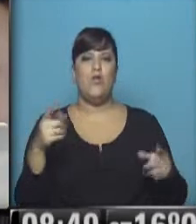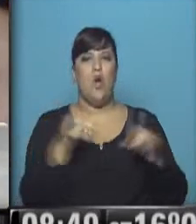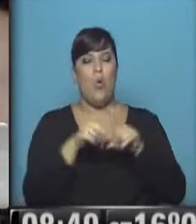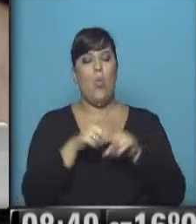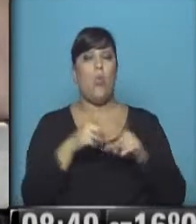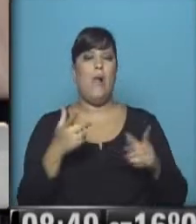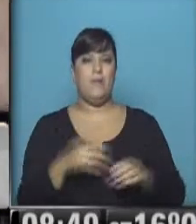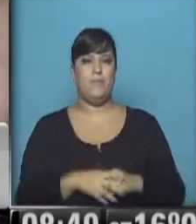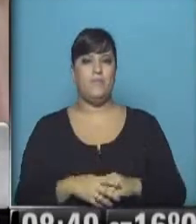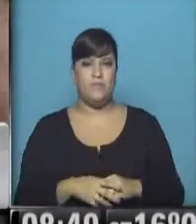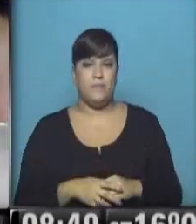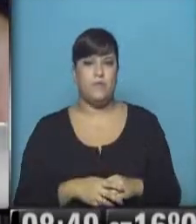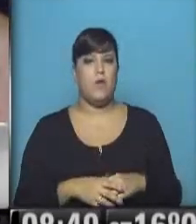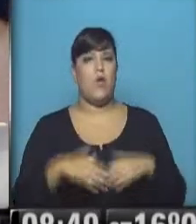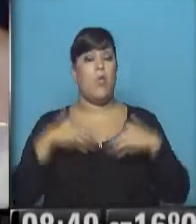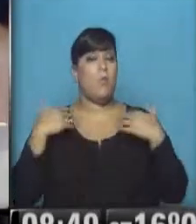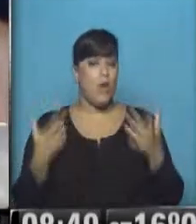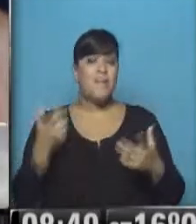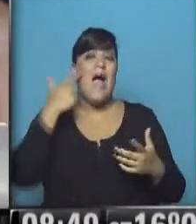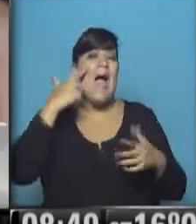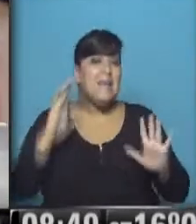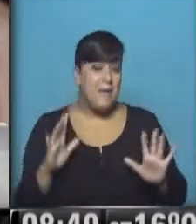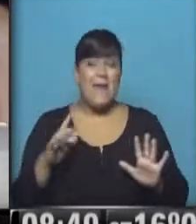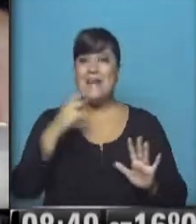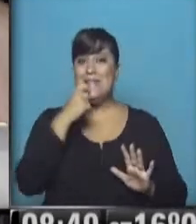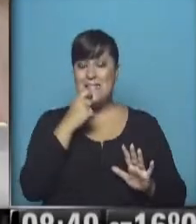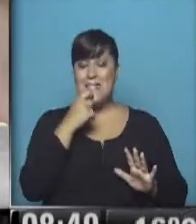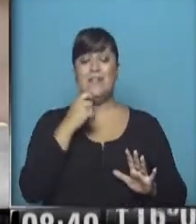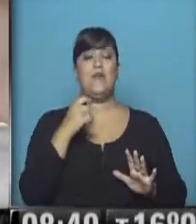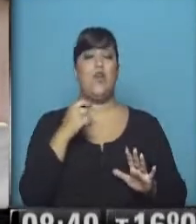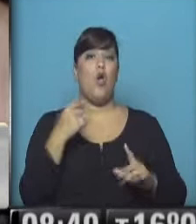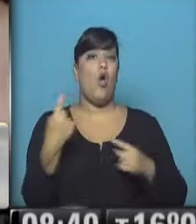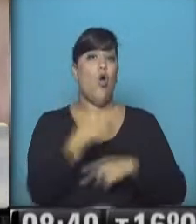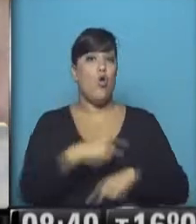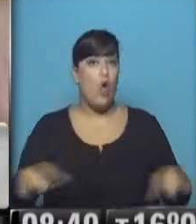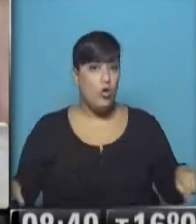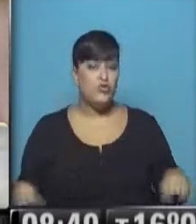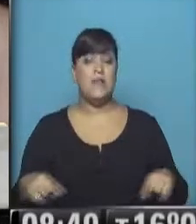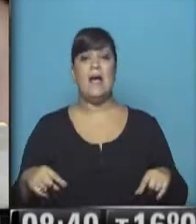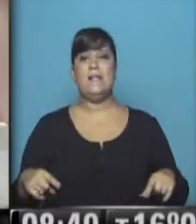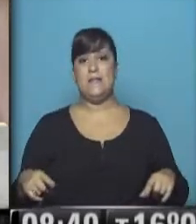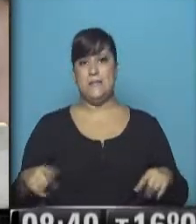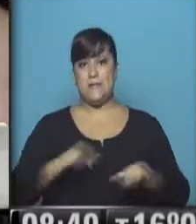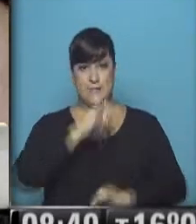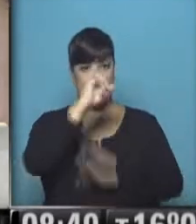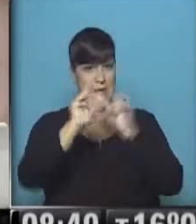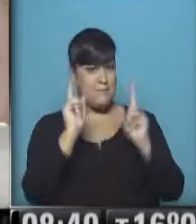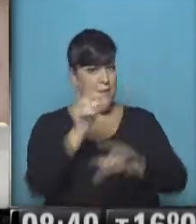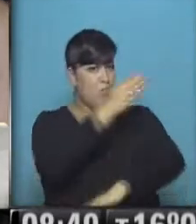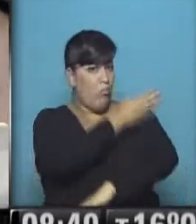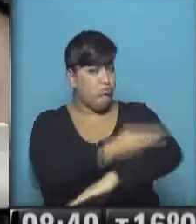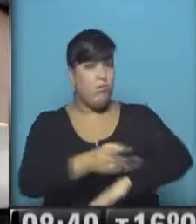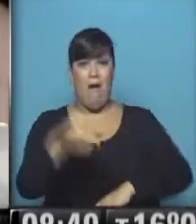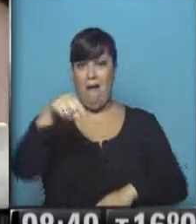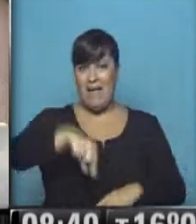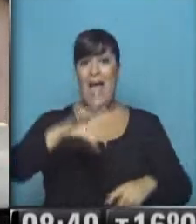ilícito. Por eso, con lo cual, si los hechos son como... los estamos describiendo nosotros, acá no